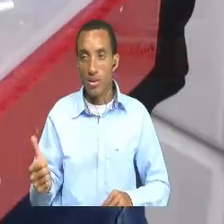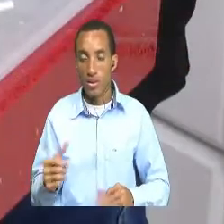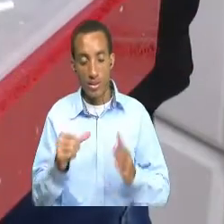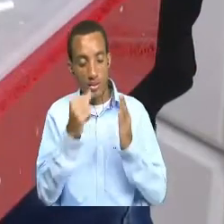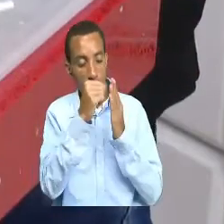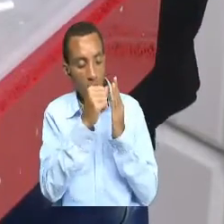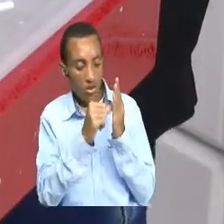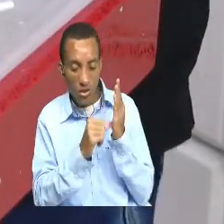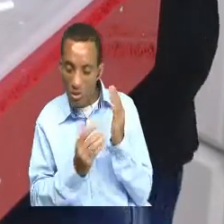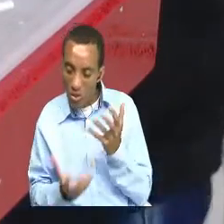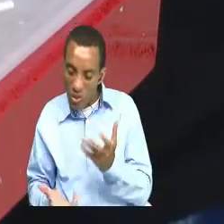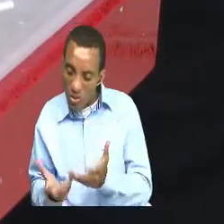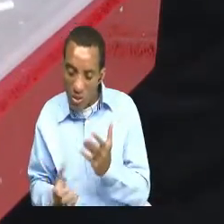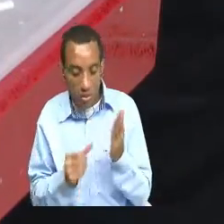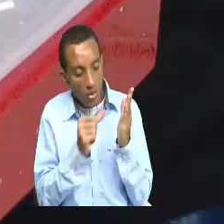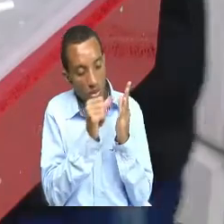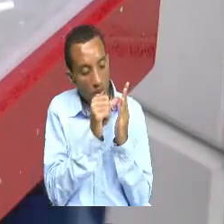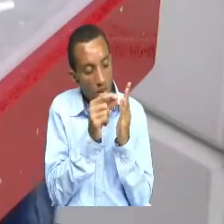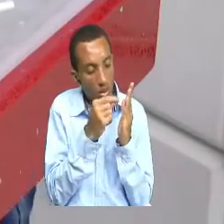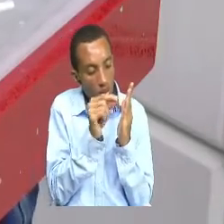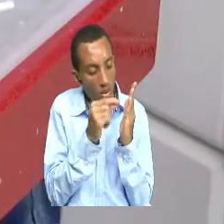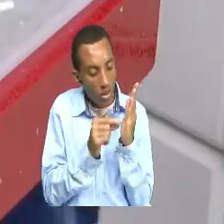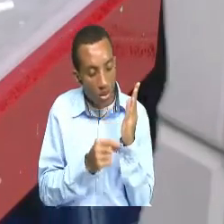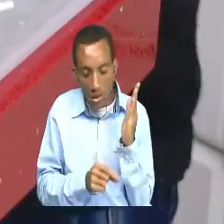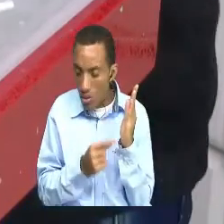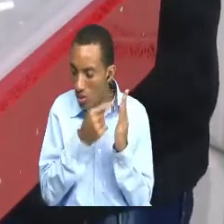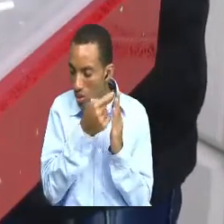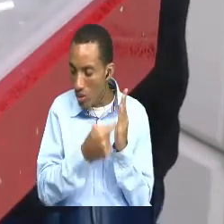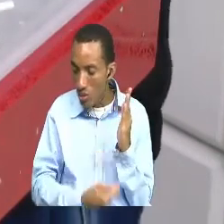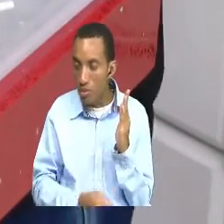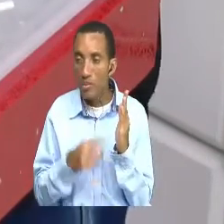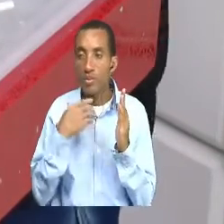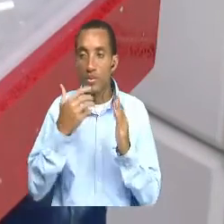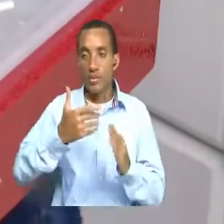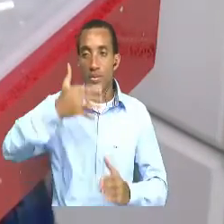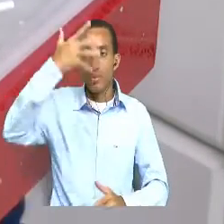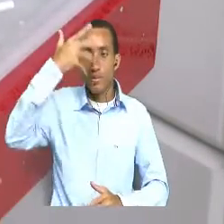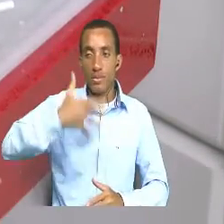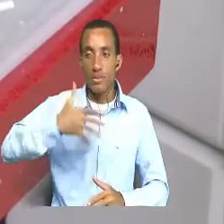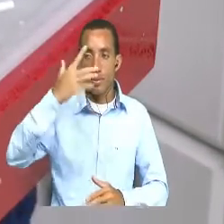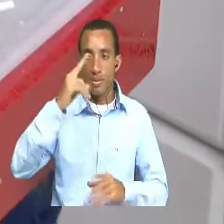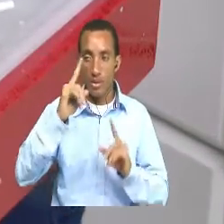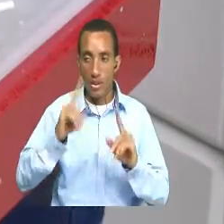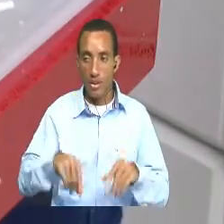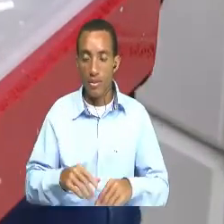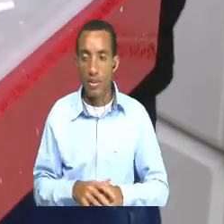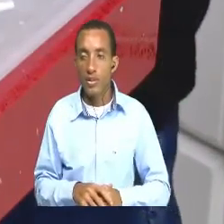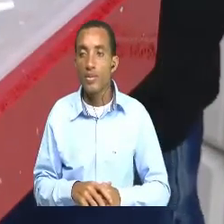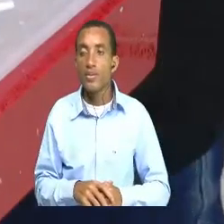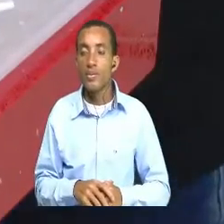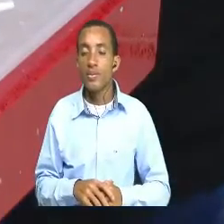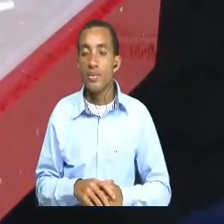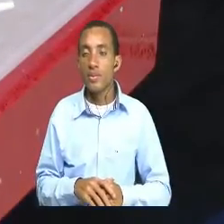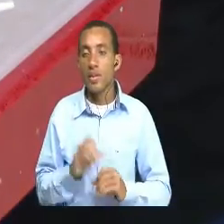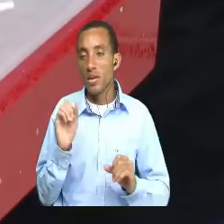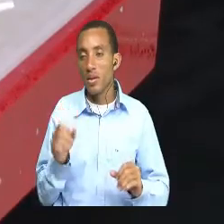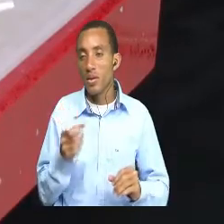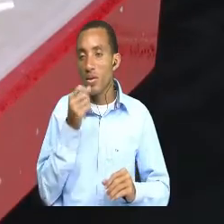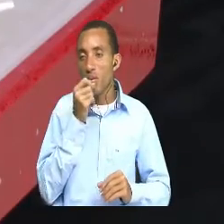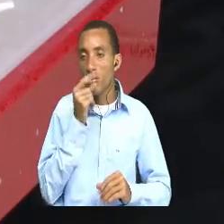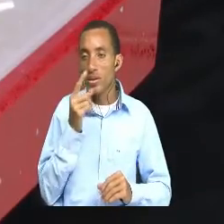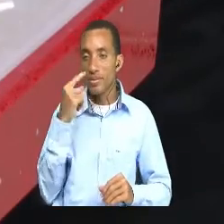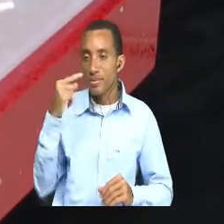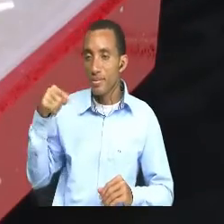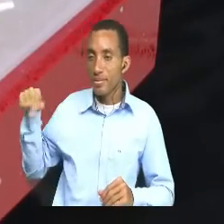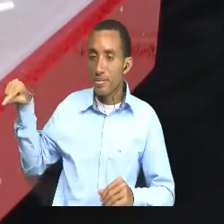pueden encontrar también si quieren lo que me perdí a pedir de boca bueno fan page de facebook a pedir de boca y ahí facilitó facilitó ustedes